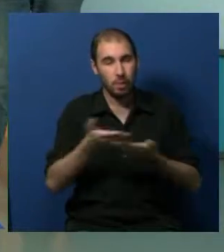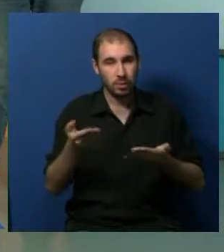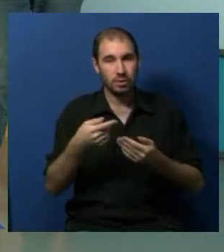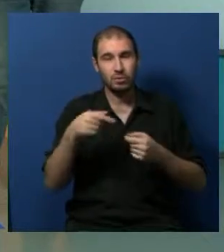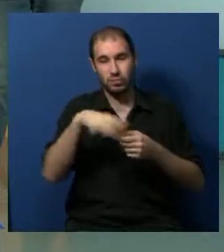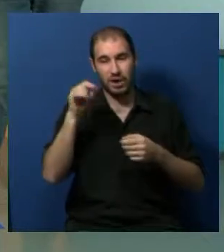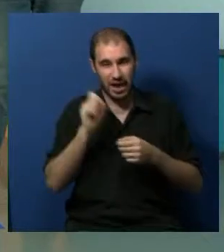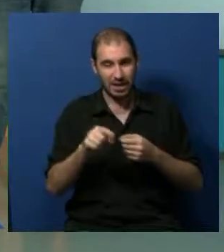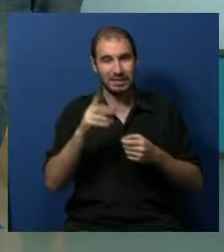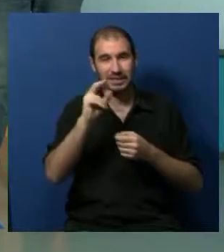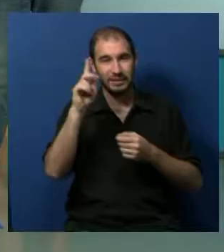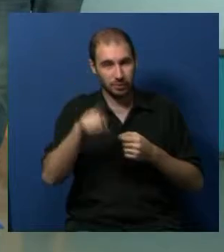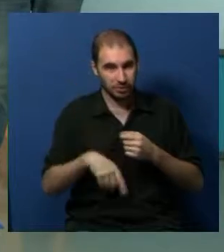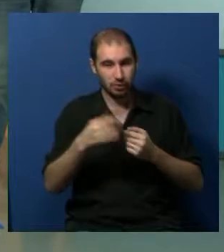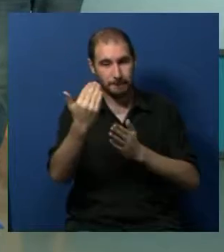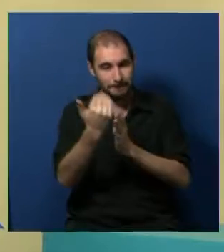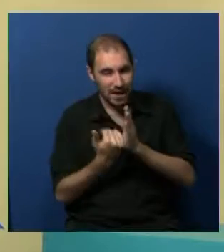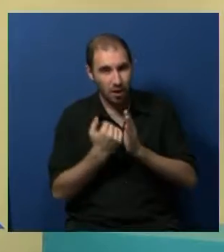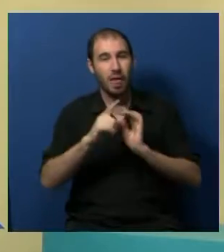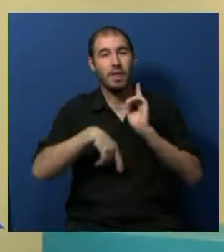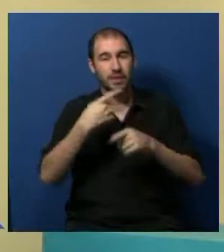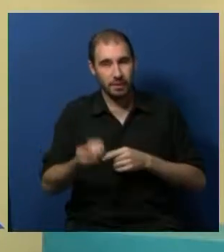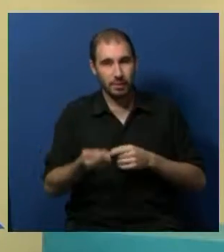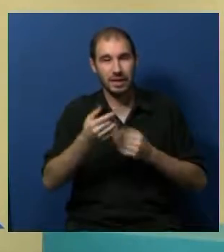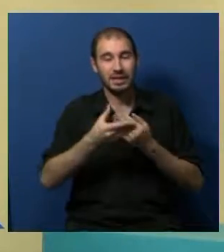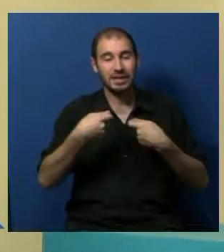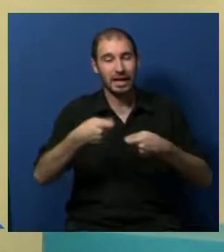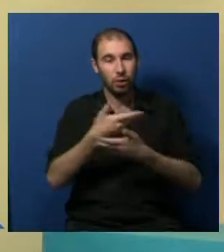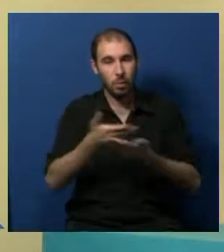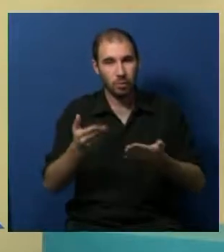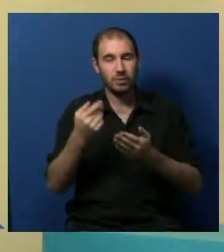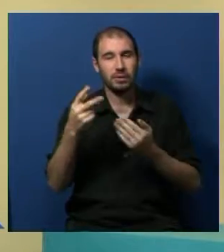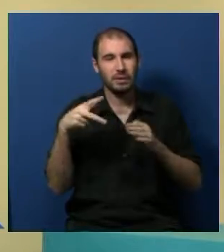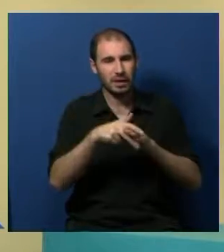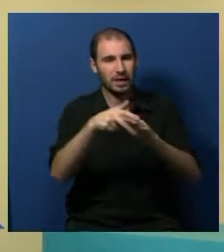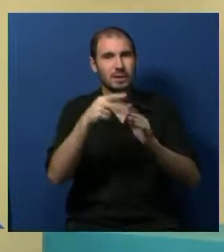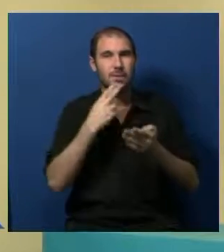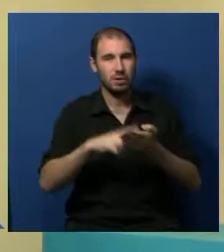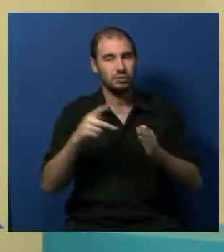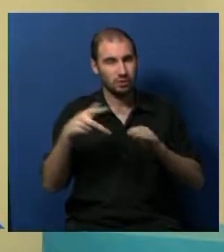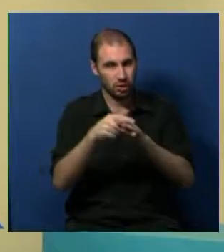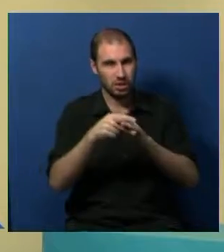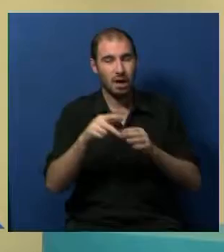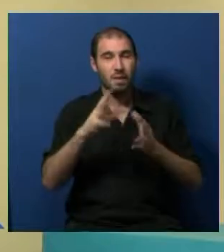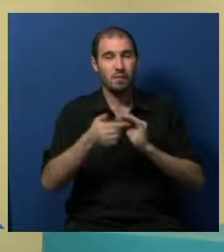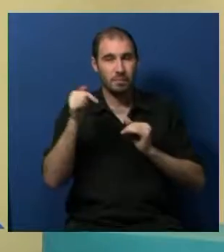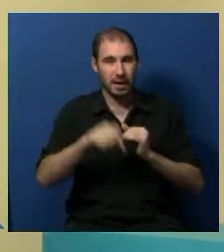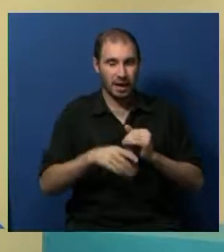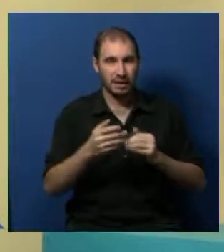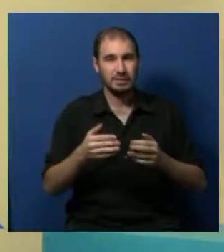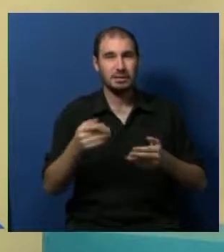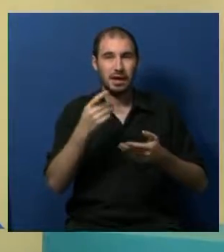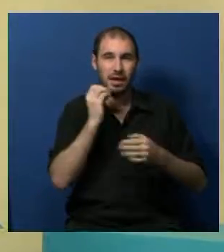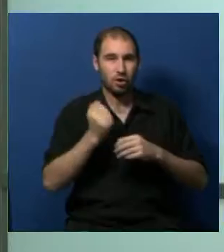ese sector, por ese 30%, para luego, una vez bajar ese gasto público, poder recortar un poco los impuestos. Y de esa manera que termine de despegar o de